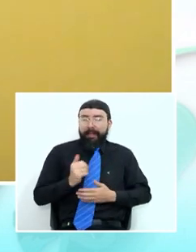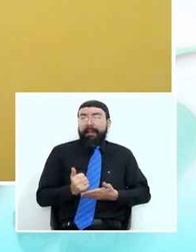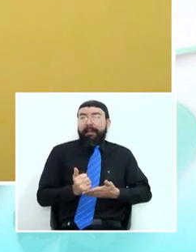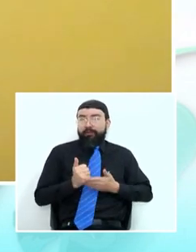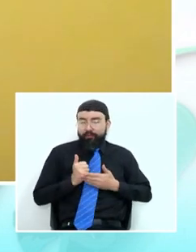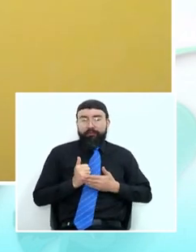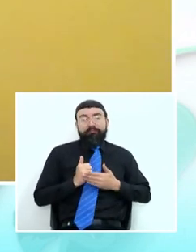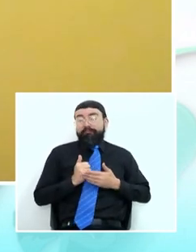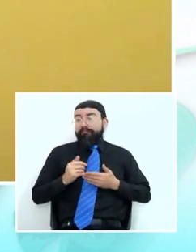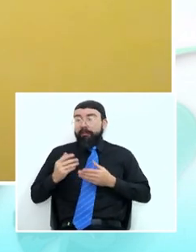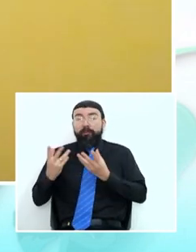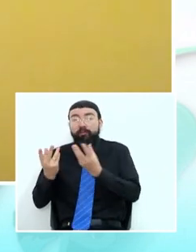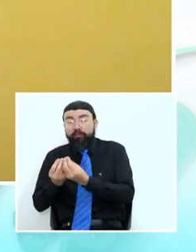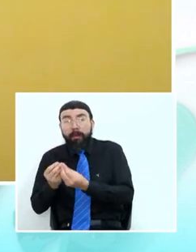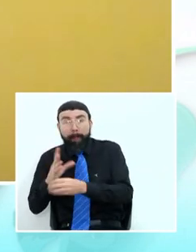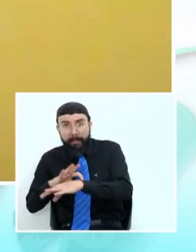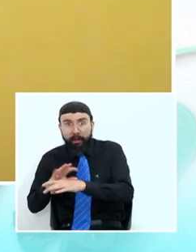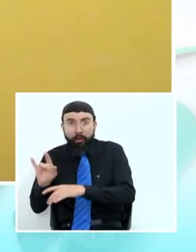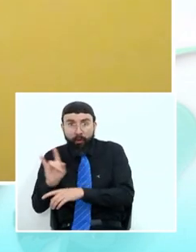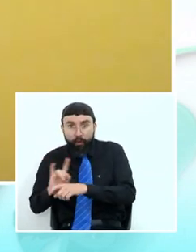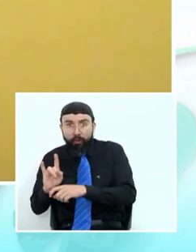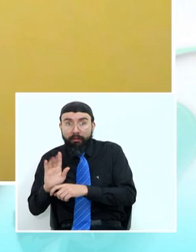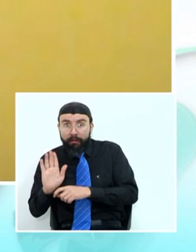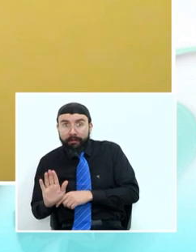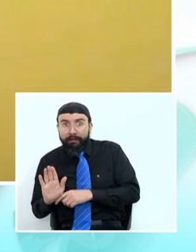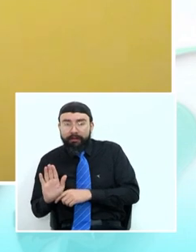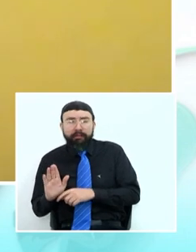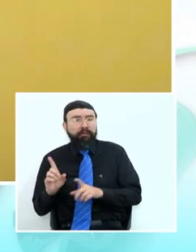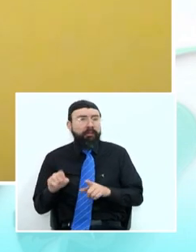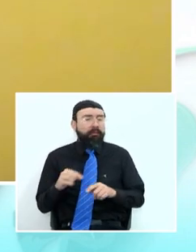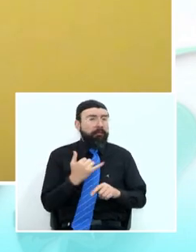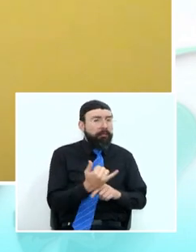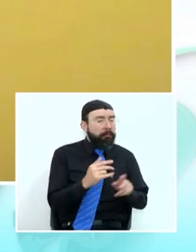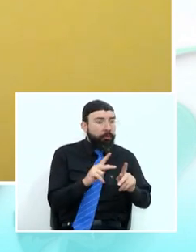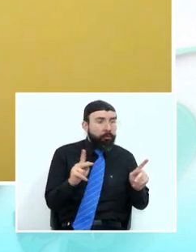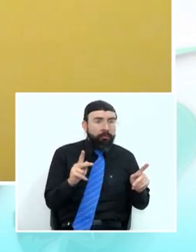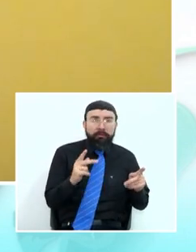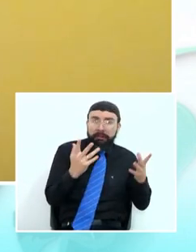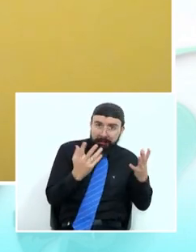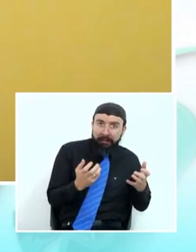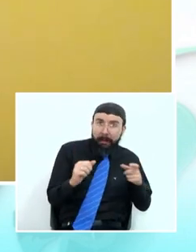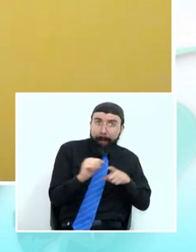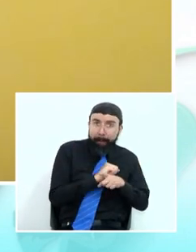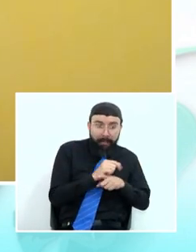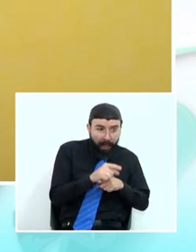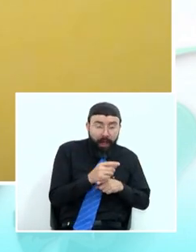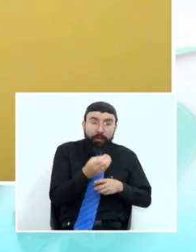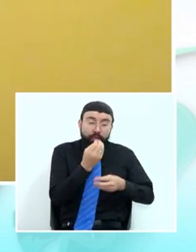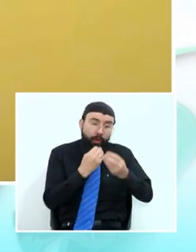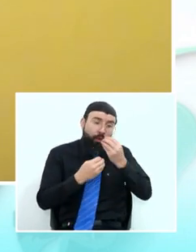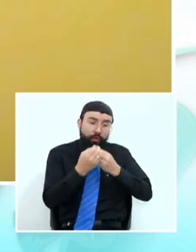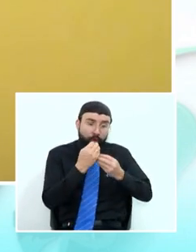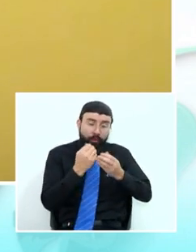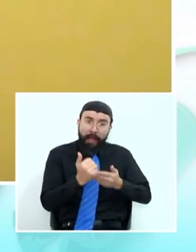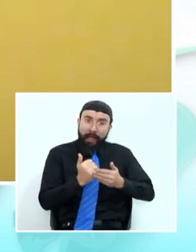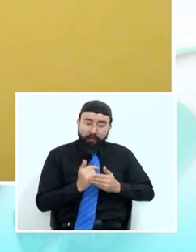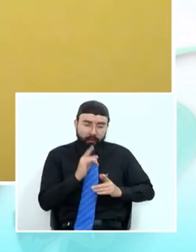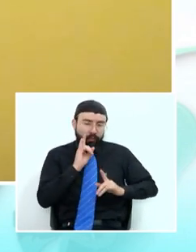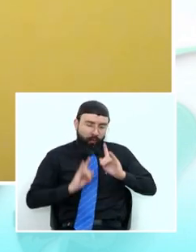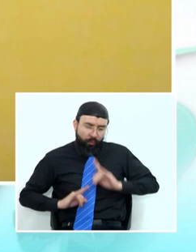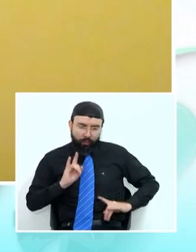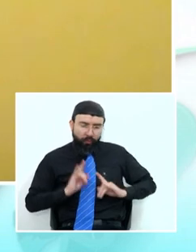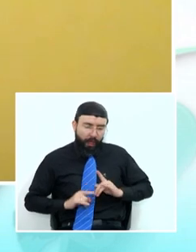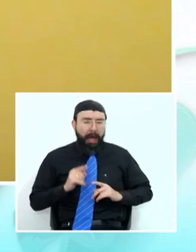de los médicos que la usan y de la gente que a bien tenga utilizarla en la alimentación con el conocimiento